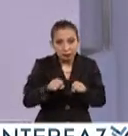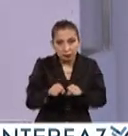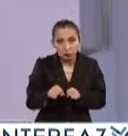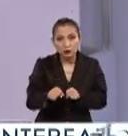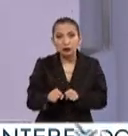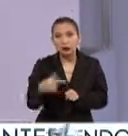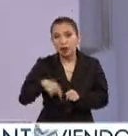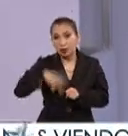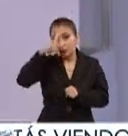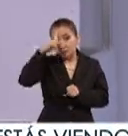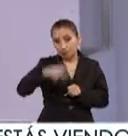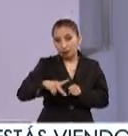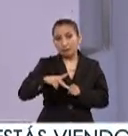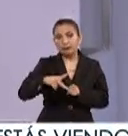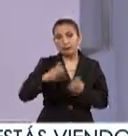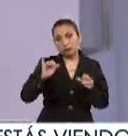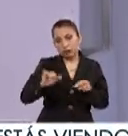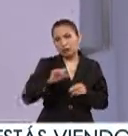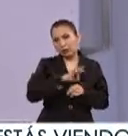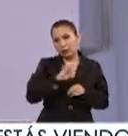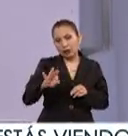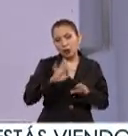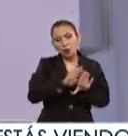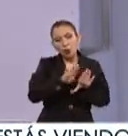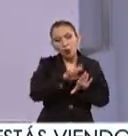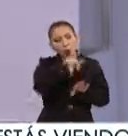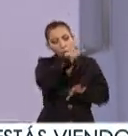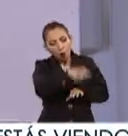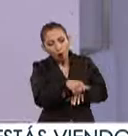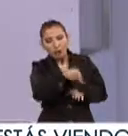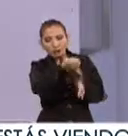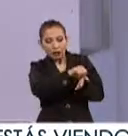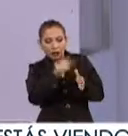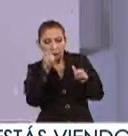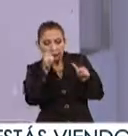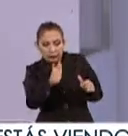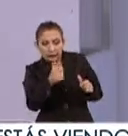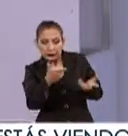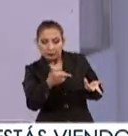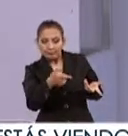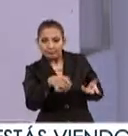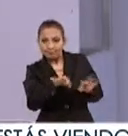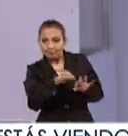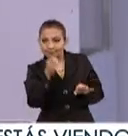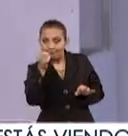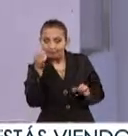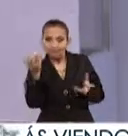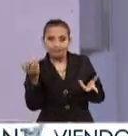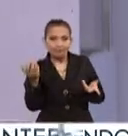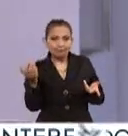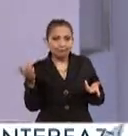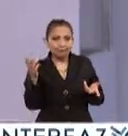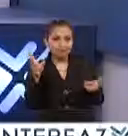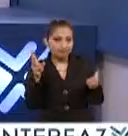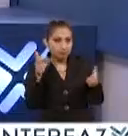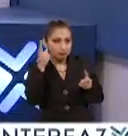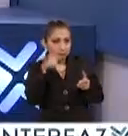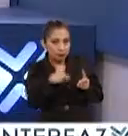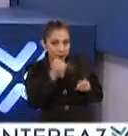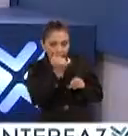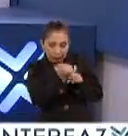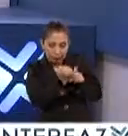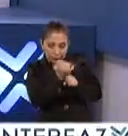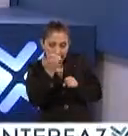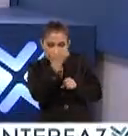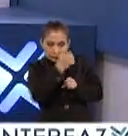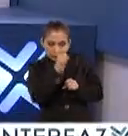Y bueno, México sí se ha podido convertir en una especie de centro neurálgico en algún sentido para poder estudiar